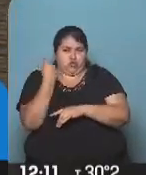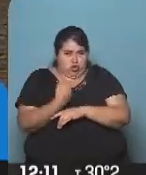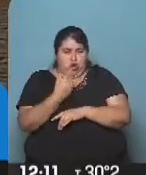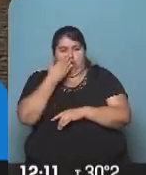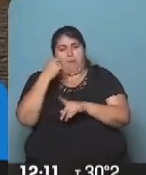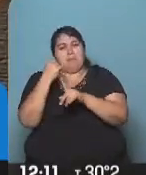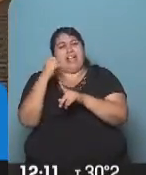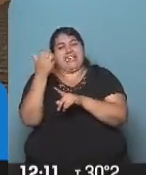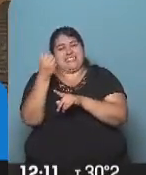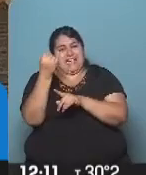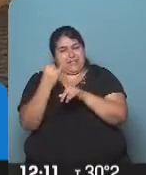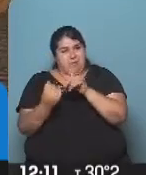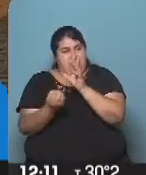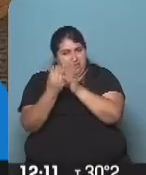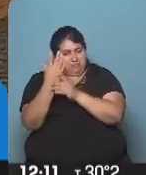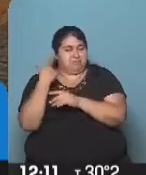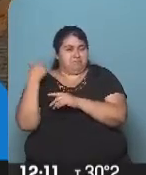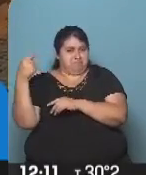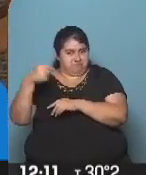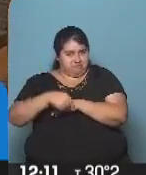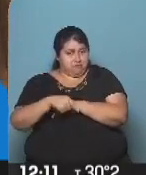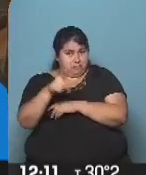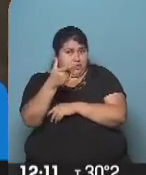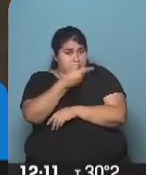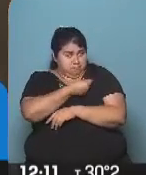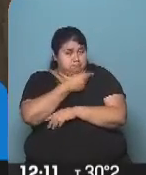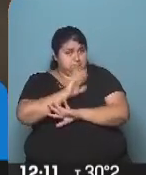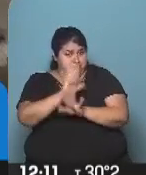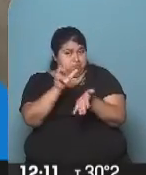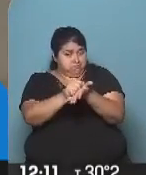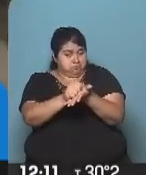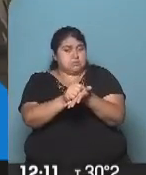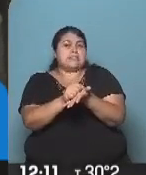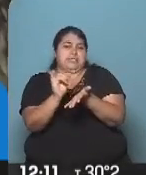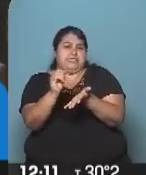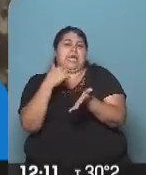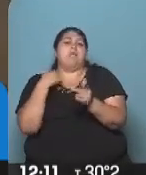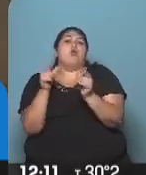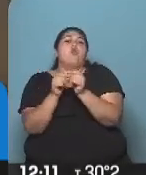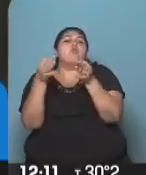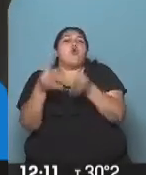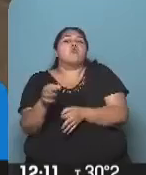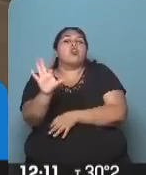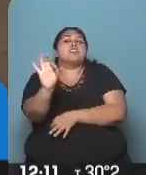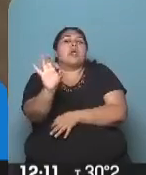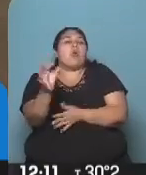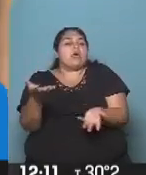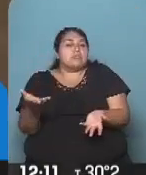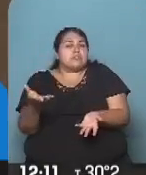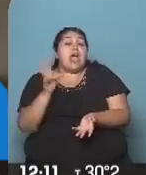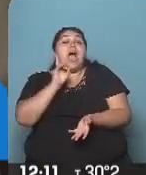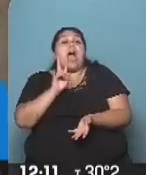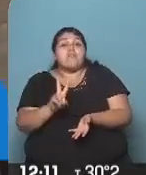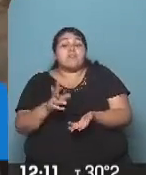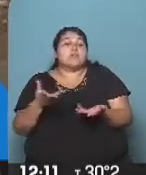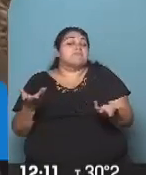media. ¿Tenés asegurada la posibilidad de la vacuna, de la dosis? Sí. Pero era el número 50. Así que, pero bueno, pasa